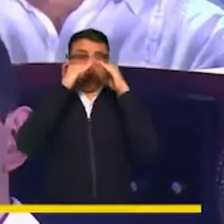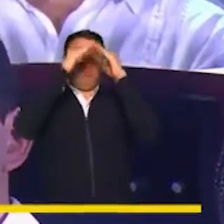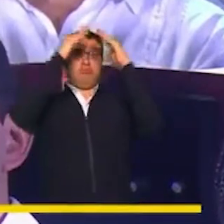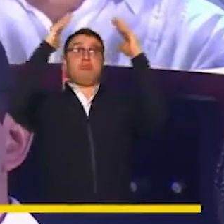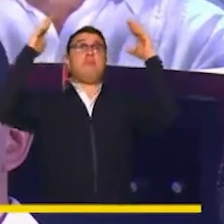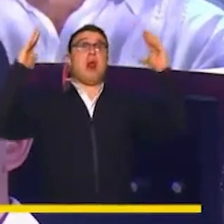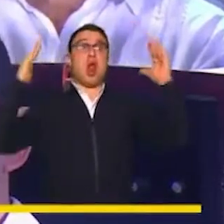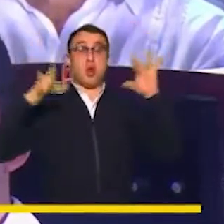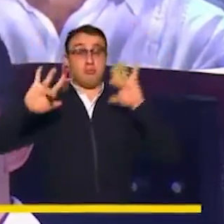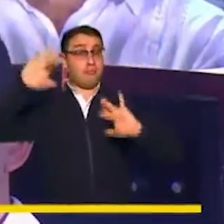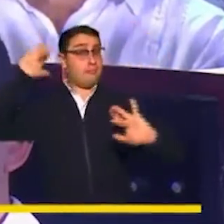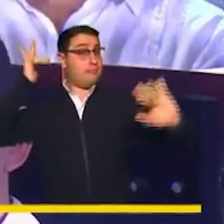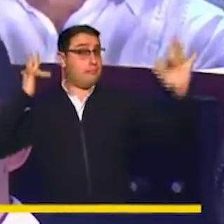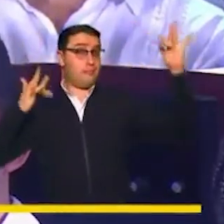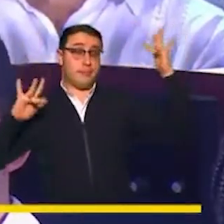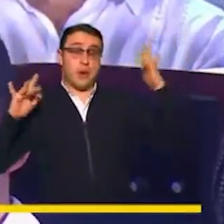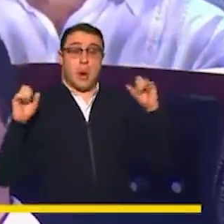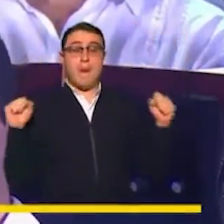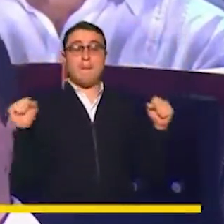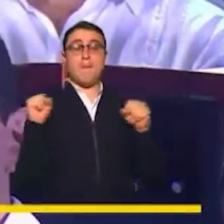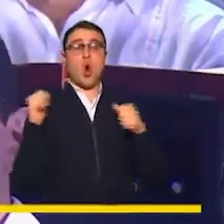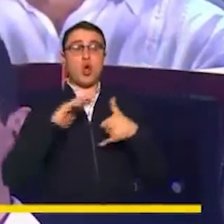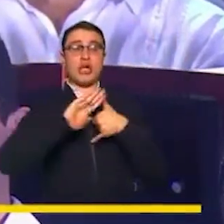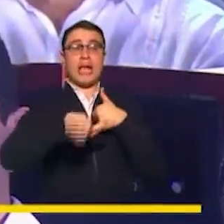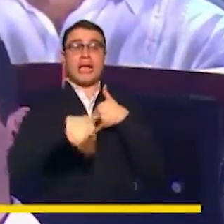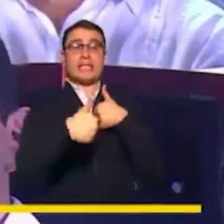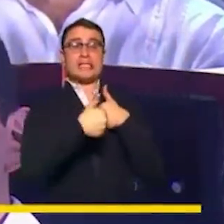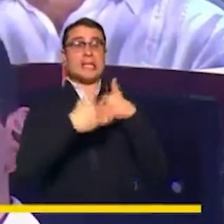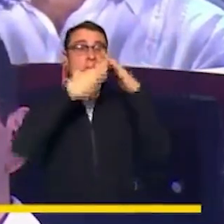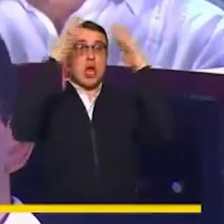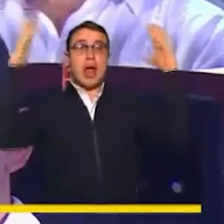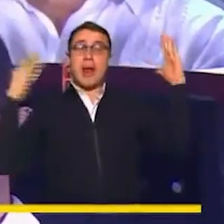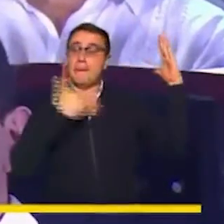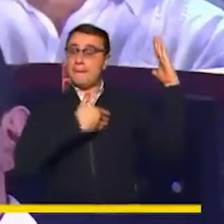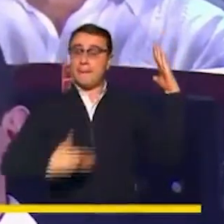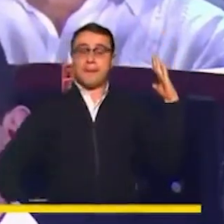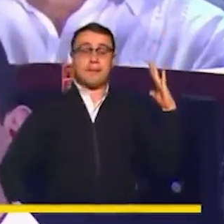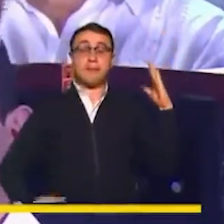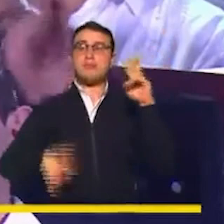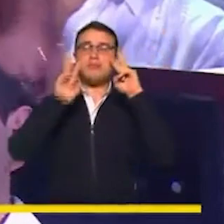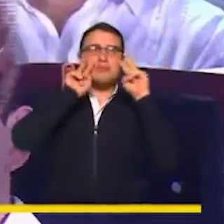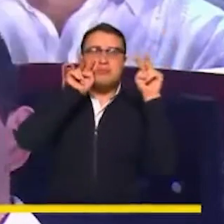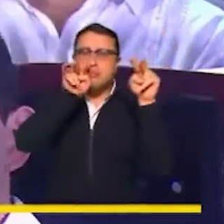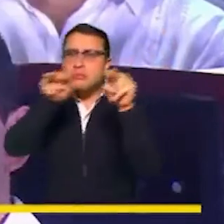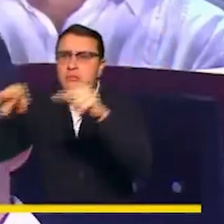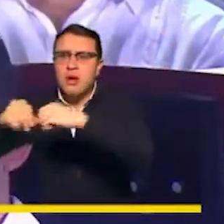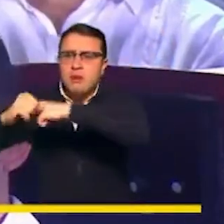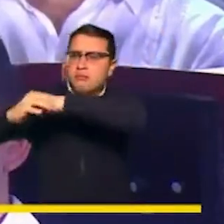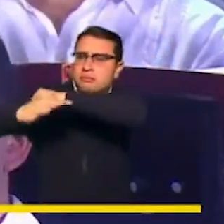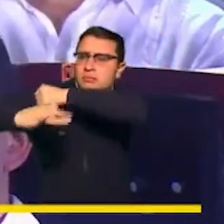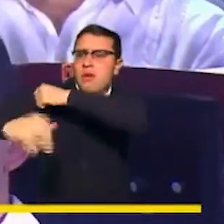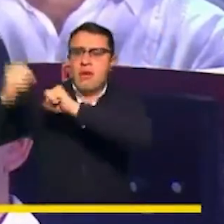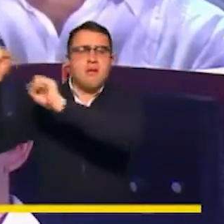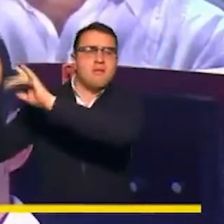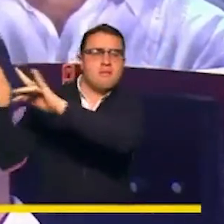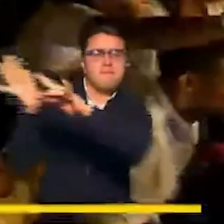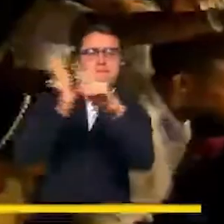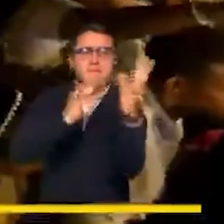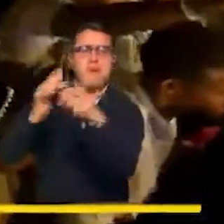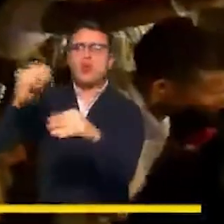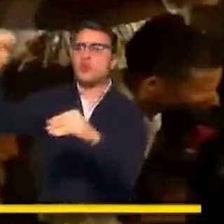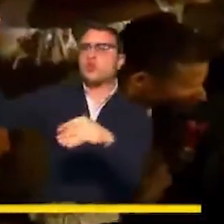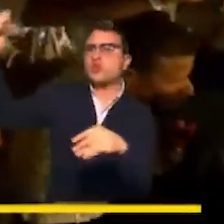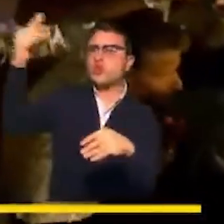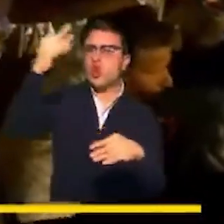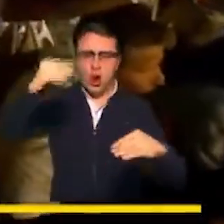de Nariño, allá en el centro de Colombia, y que pueda mirar las playas, los vientos, el sol,